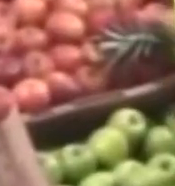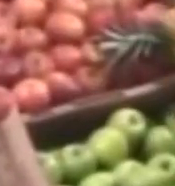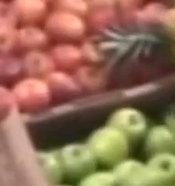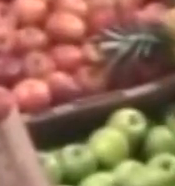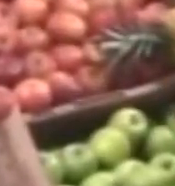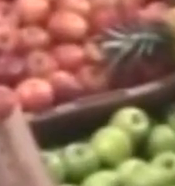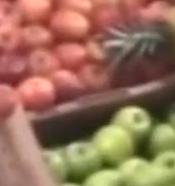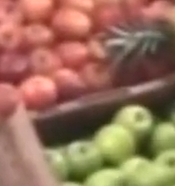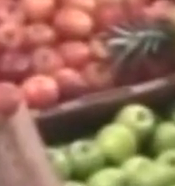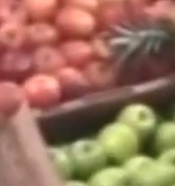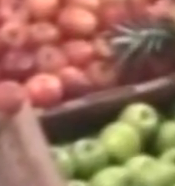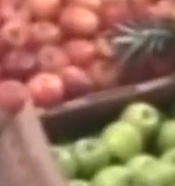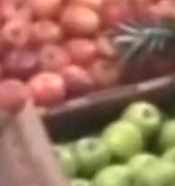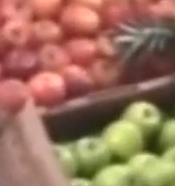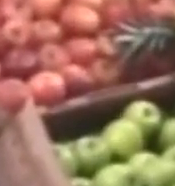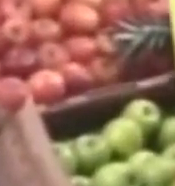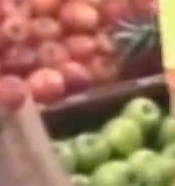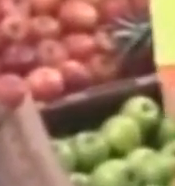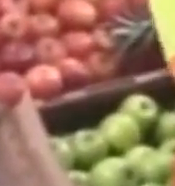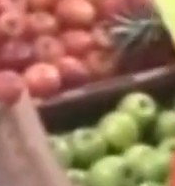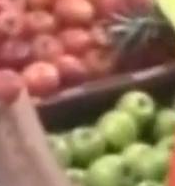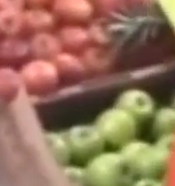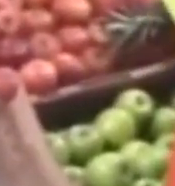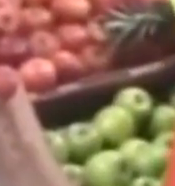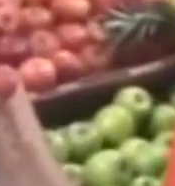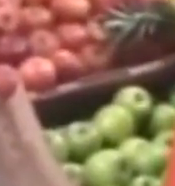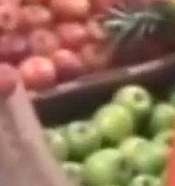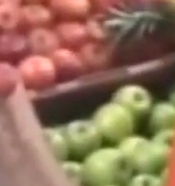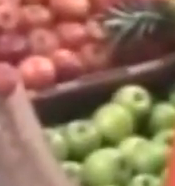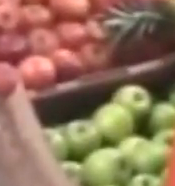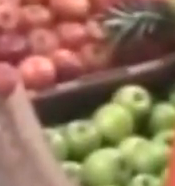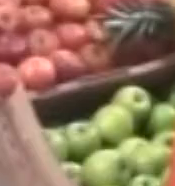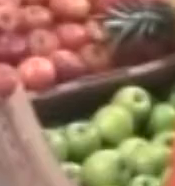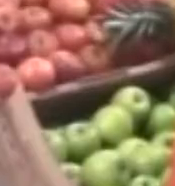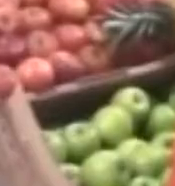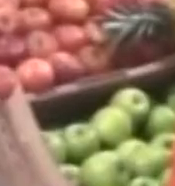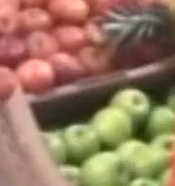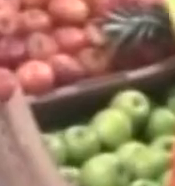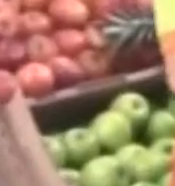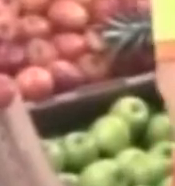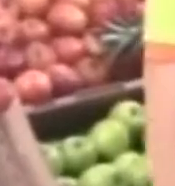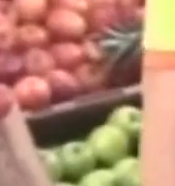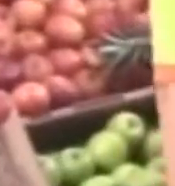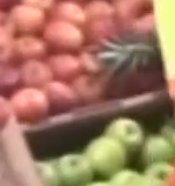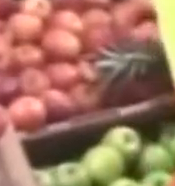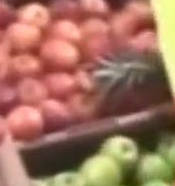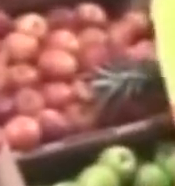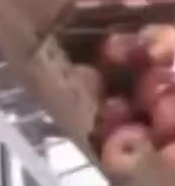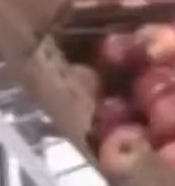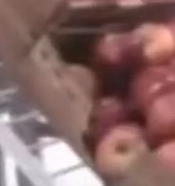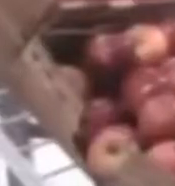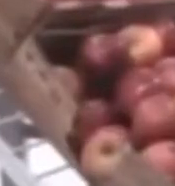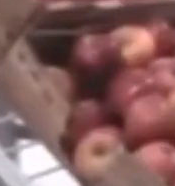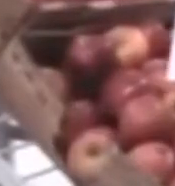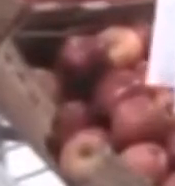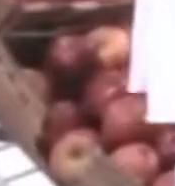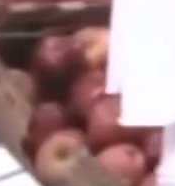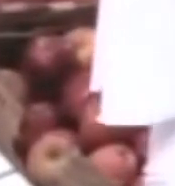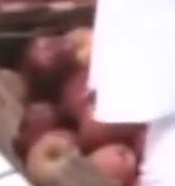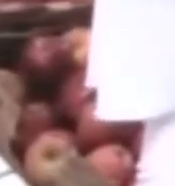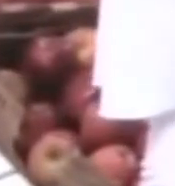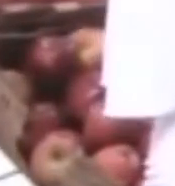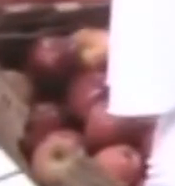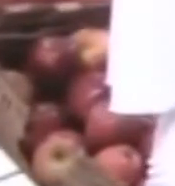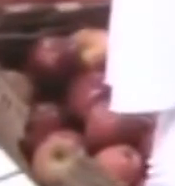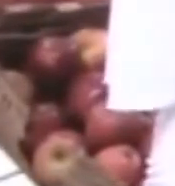Árabe, aquí y en el centro. Señor Amparo, ya tiene en sus manos las llaves simbólicas de su Chevrolet. ¿Qué siente en estos momentos?